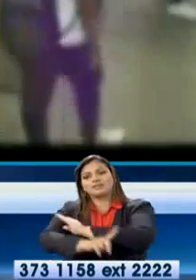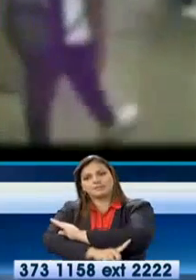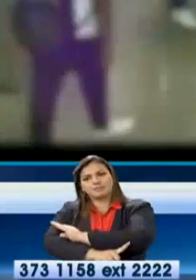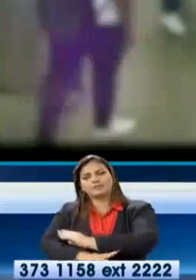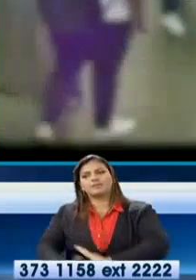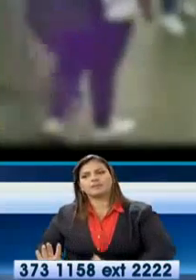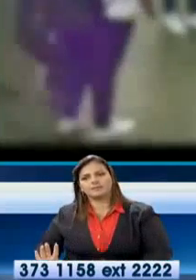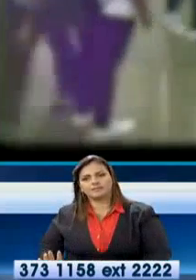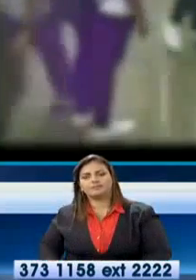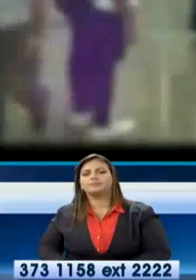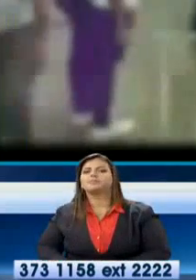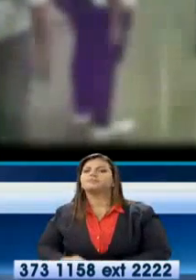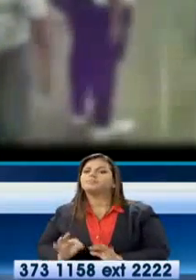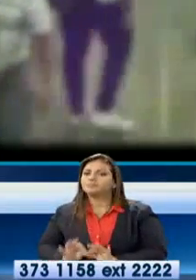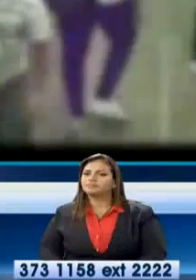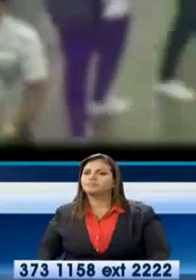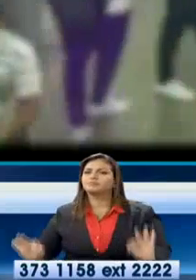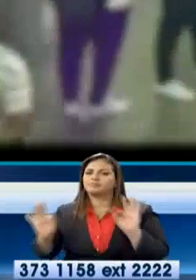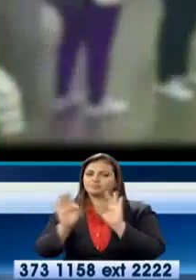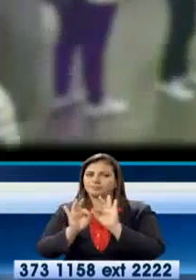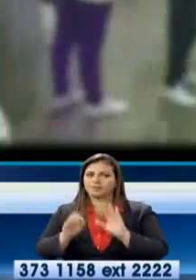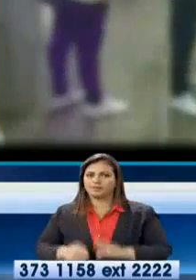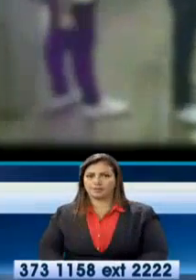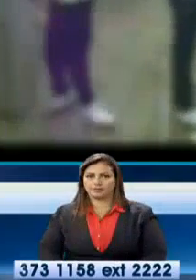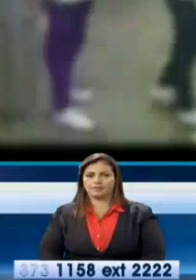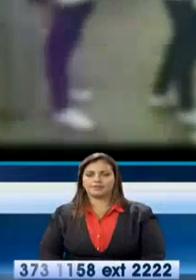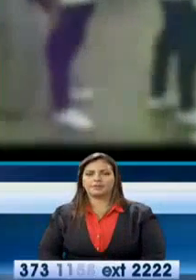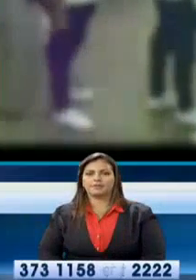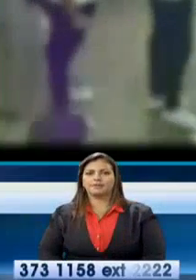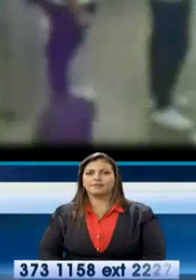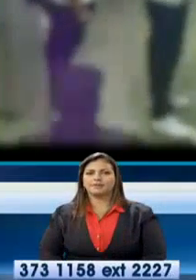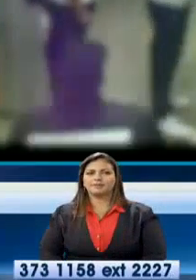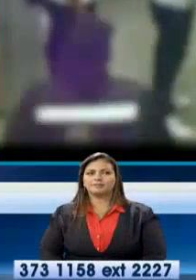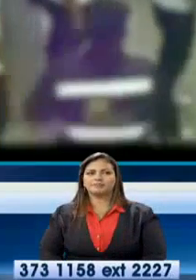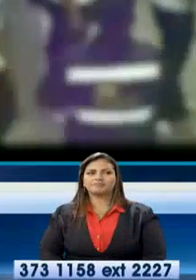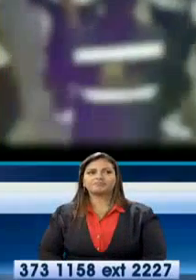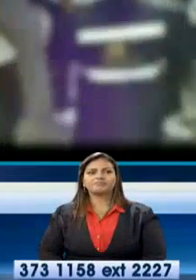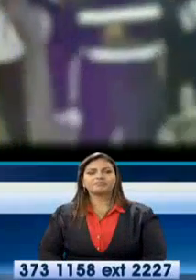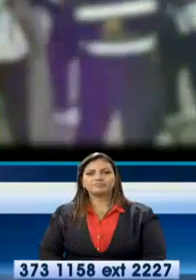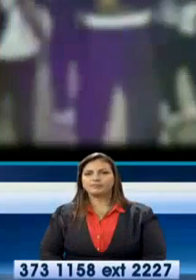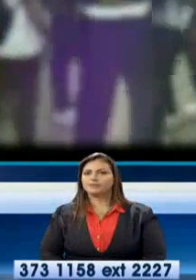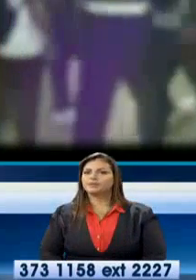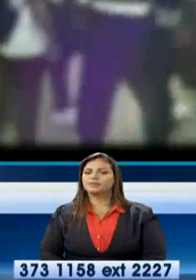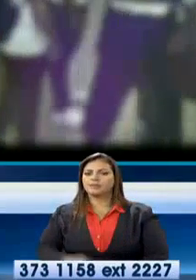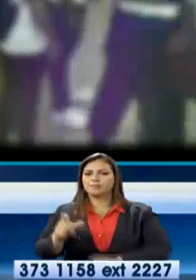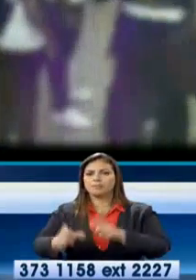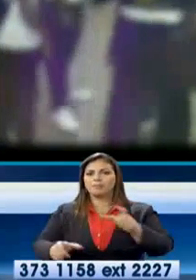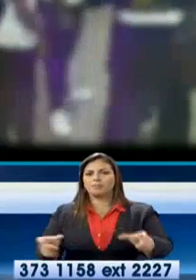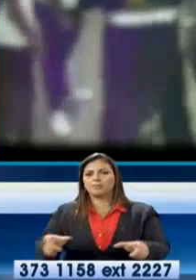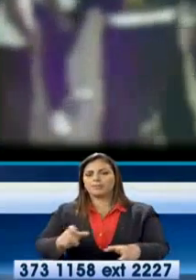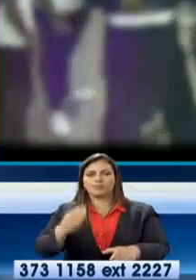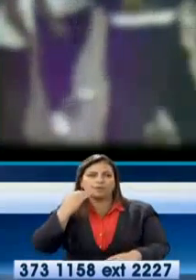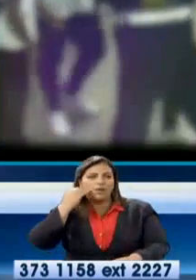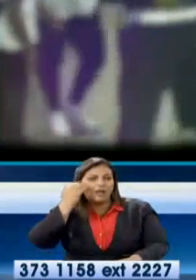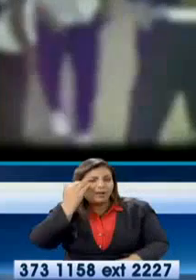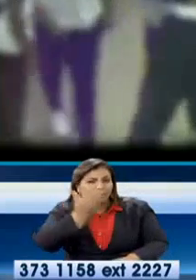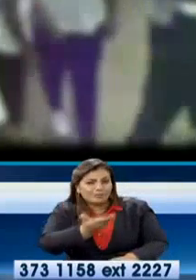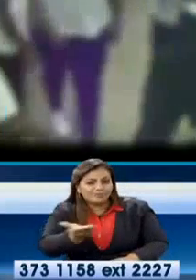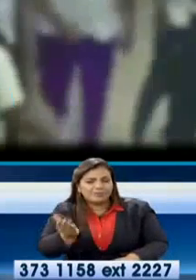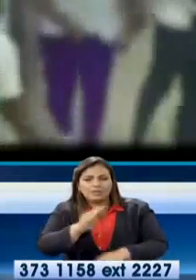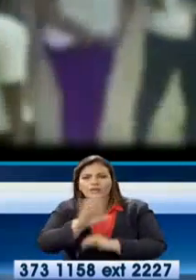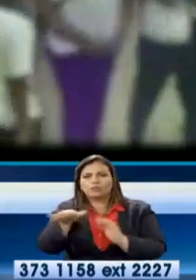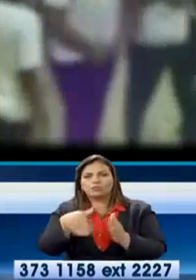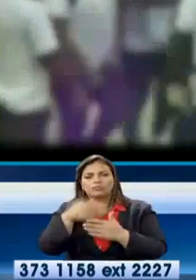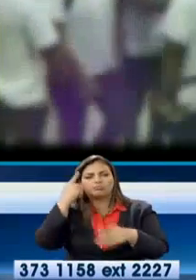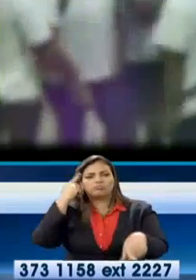esa disciplina, pero eso es fundamental. Entonces aquí todos están coincidiendo en que los padres tienen que